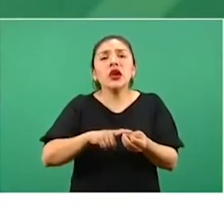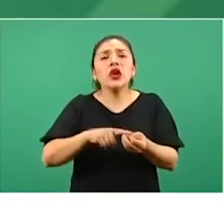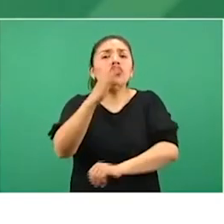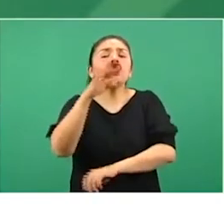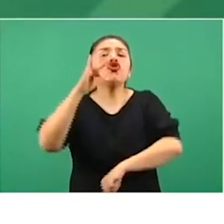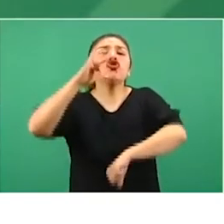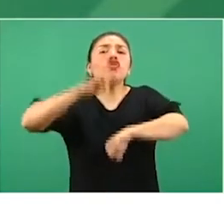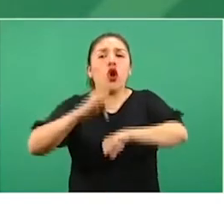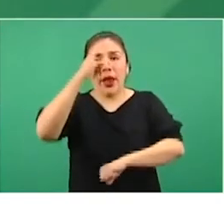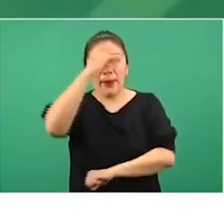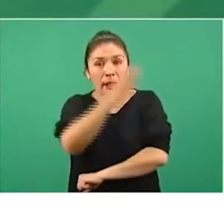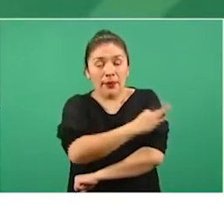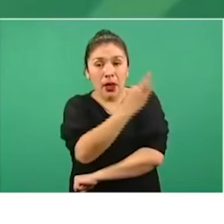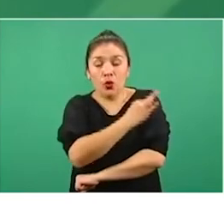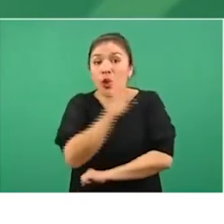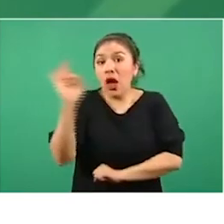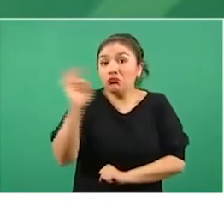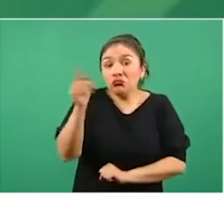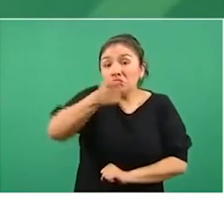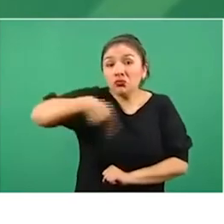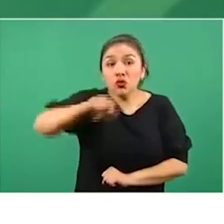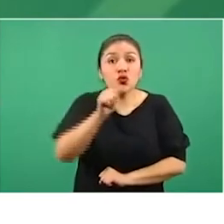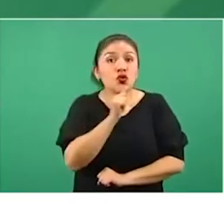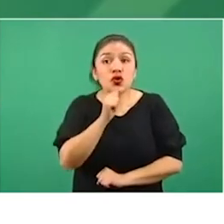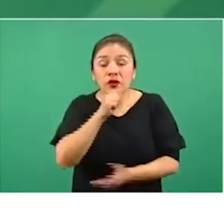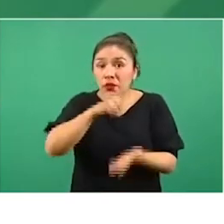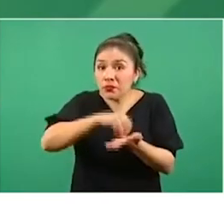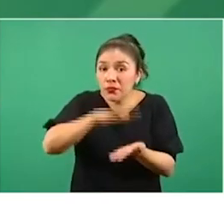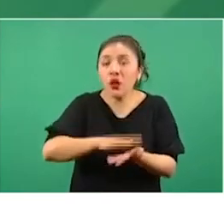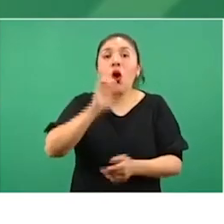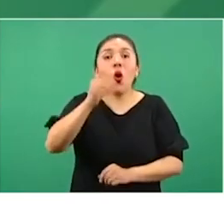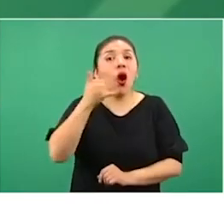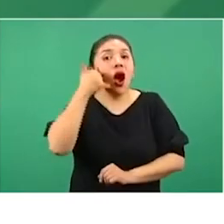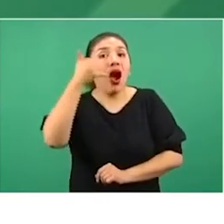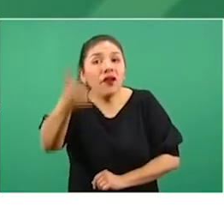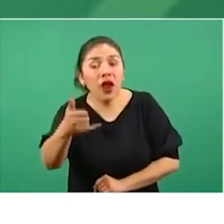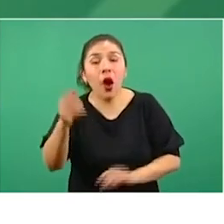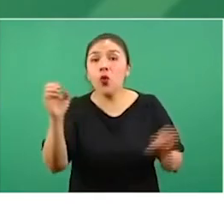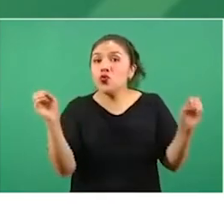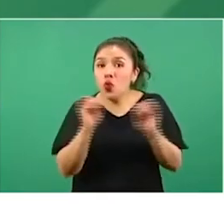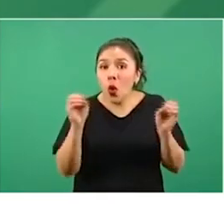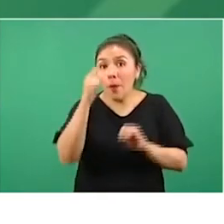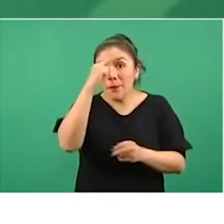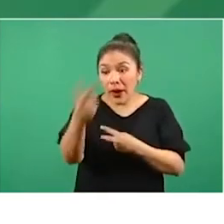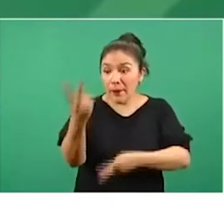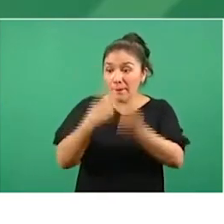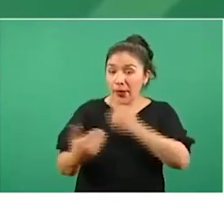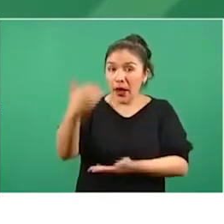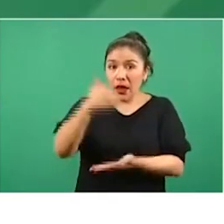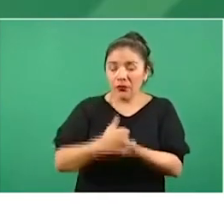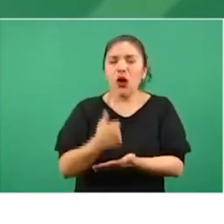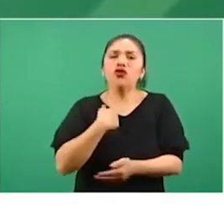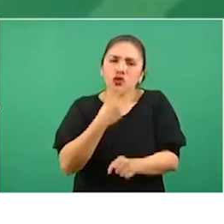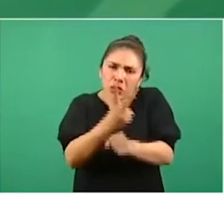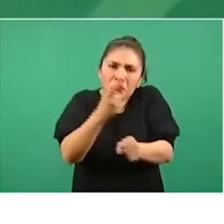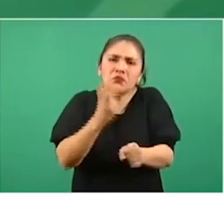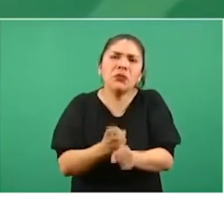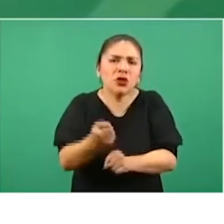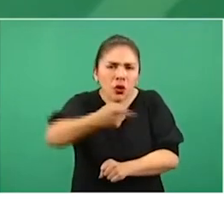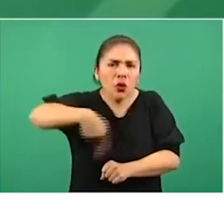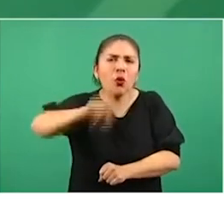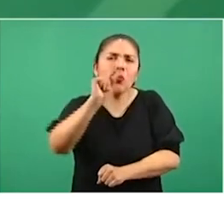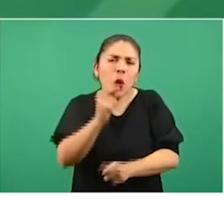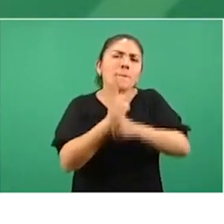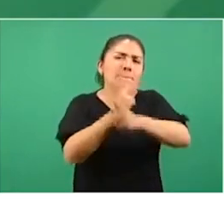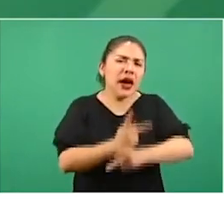Entonces, si no se han registrado, si no se les ha llamado para acudir, yo les invitaría a tener un